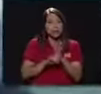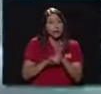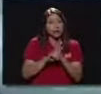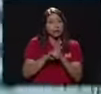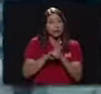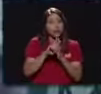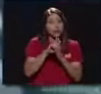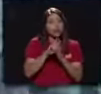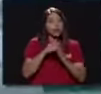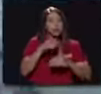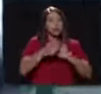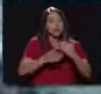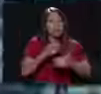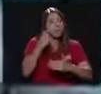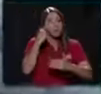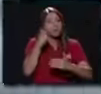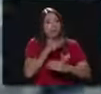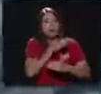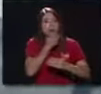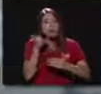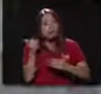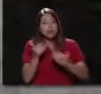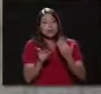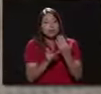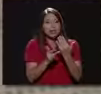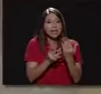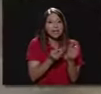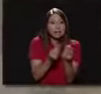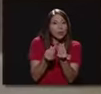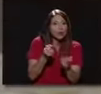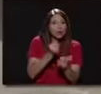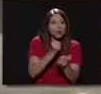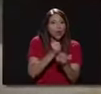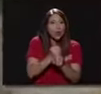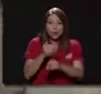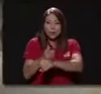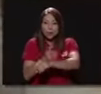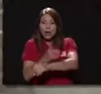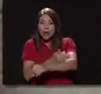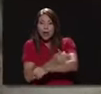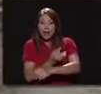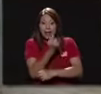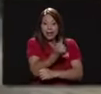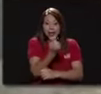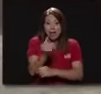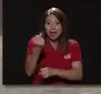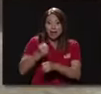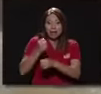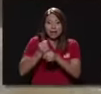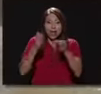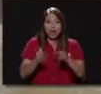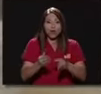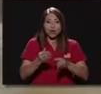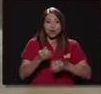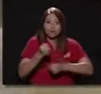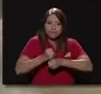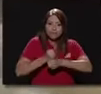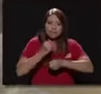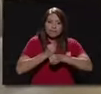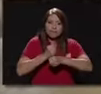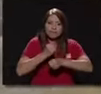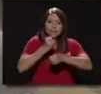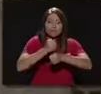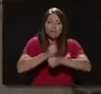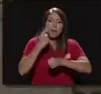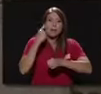por mayores o mejores técnicas de producción, mejorar la productividad, ¿verdad? Que cada trabajador produzca más para mejorar